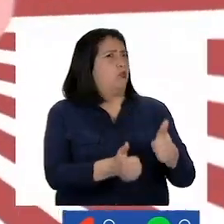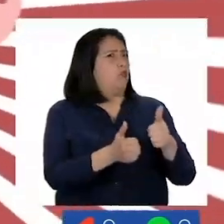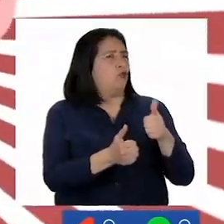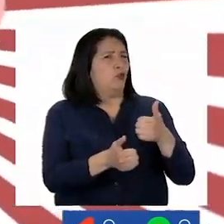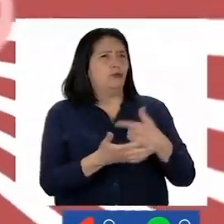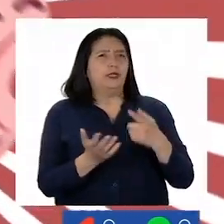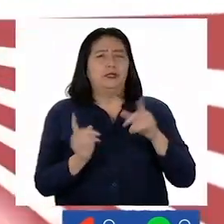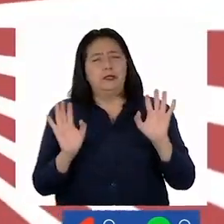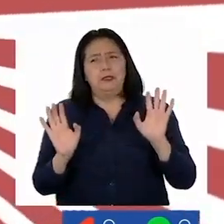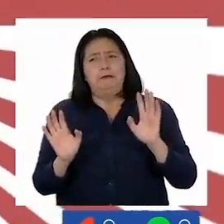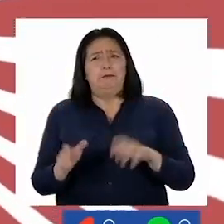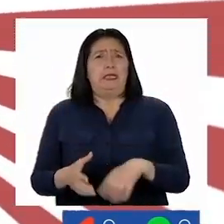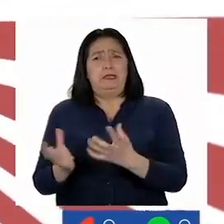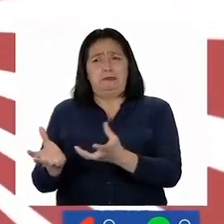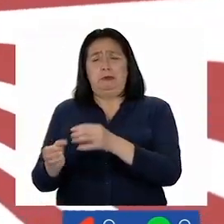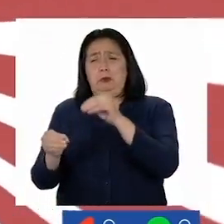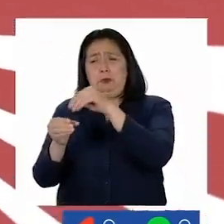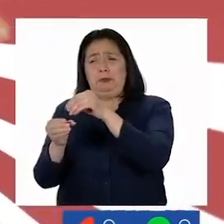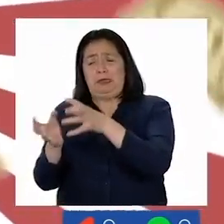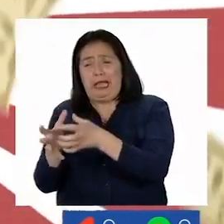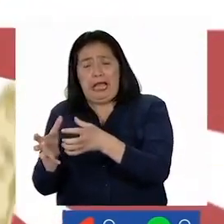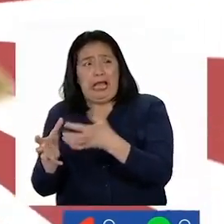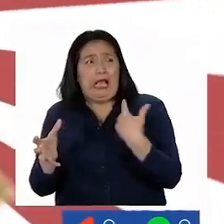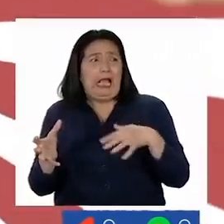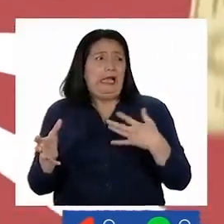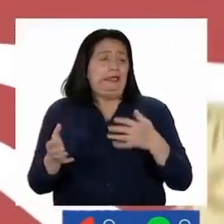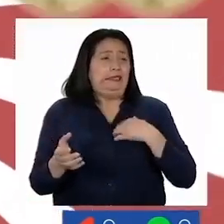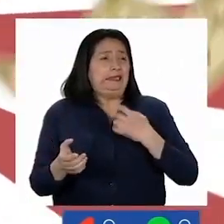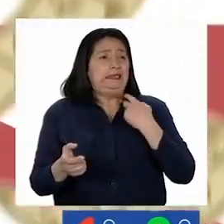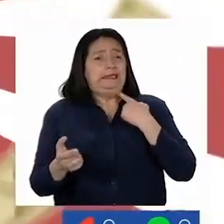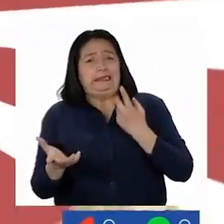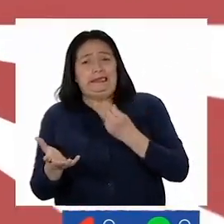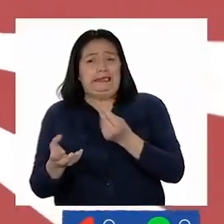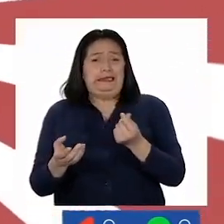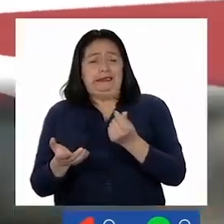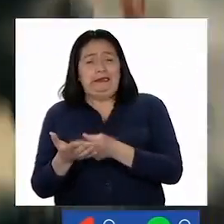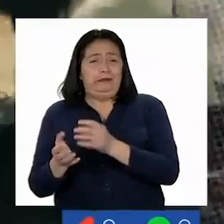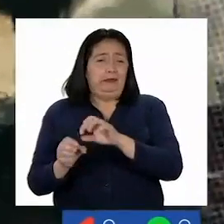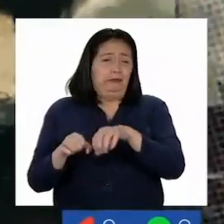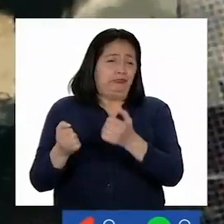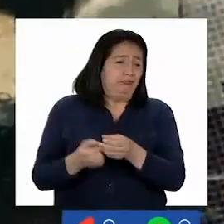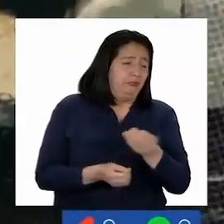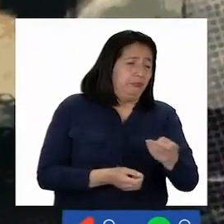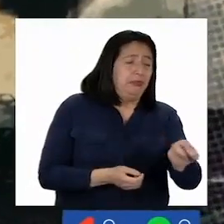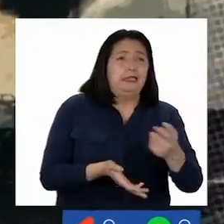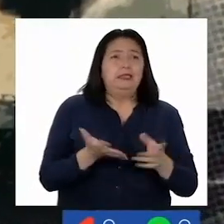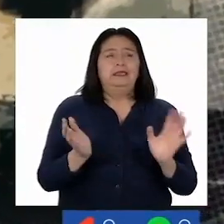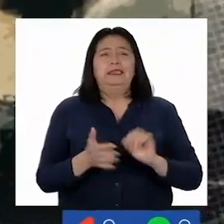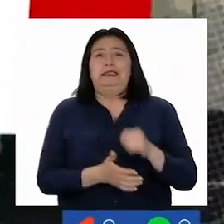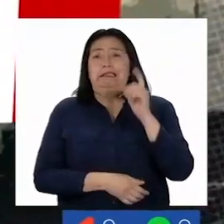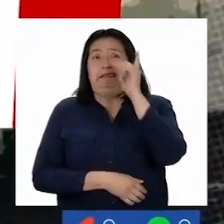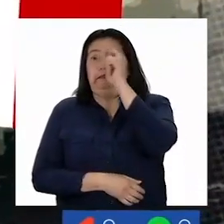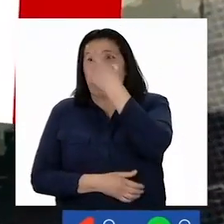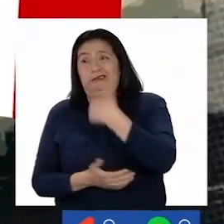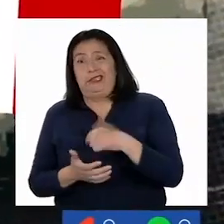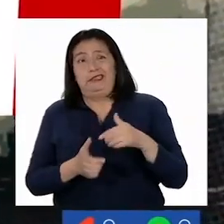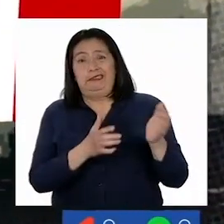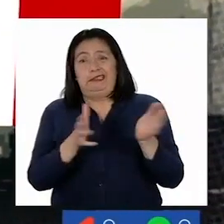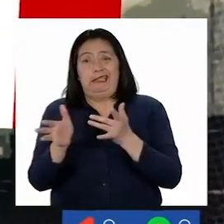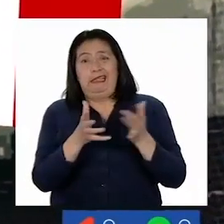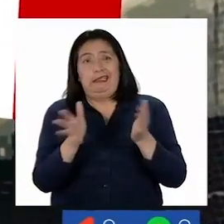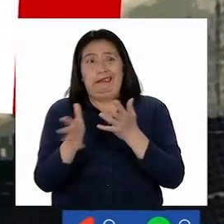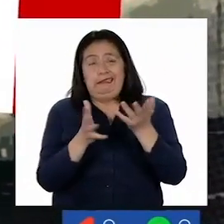pero tuvo que romper su alcancía, ya que realizó un gran sacrificio económico. Esto sumado a las dificultades de la Guerra